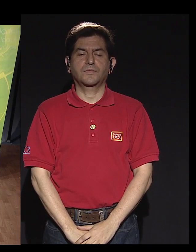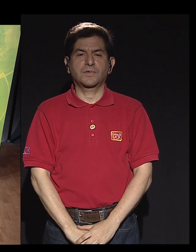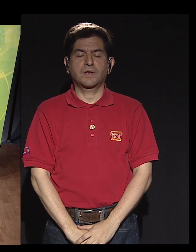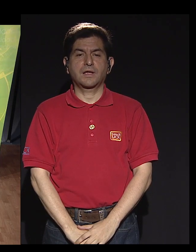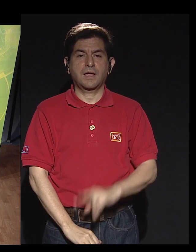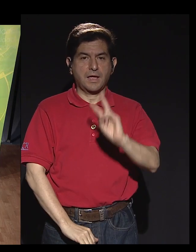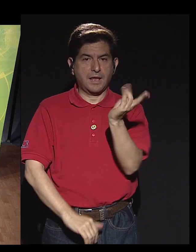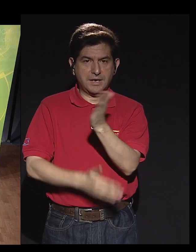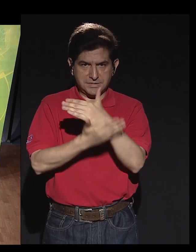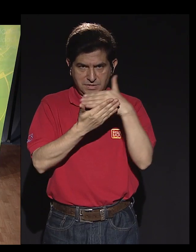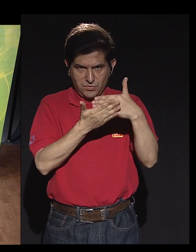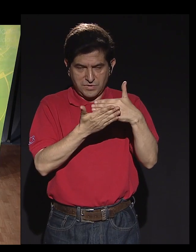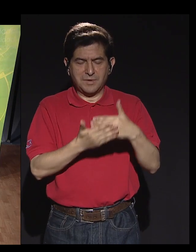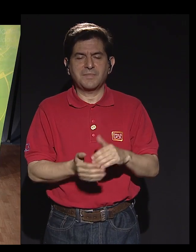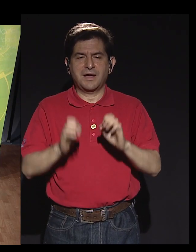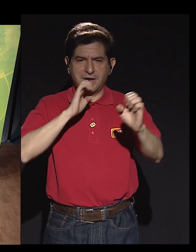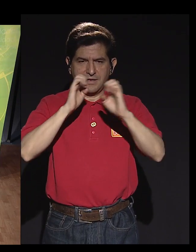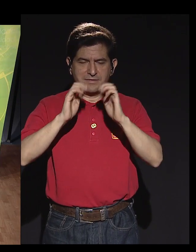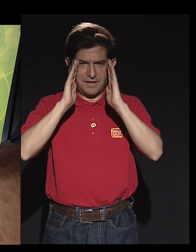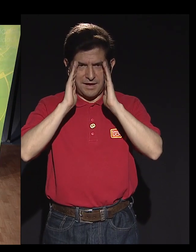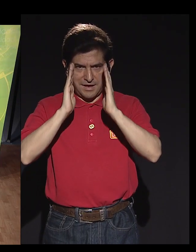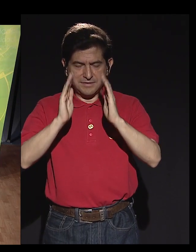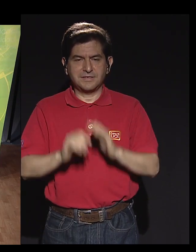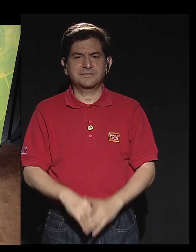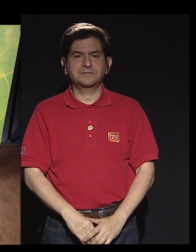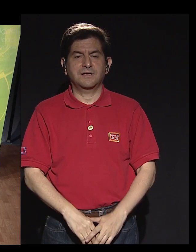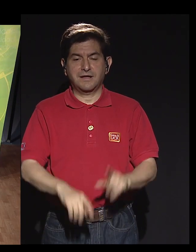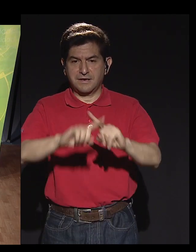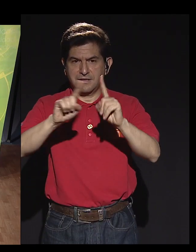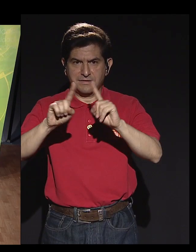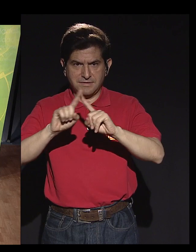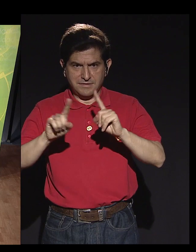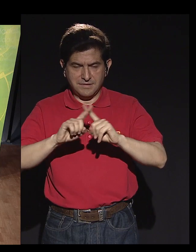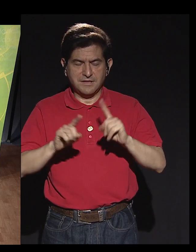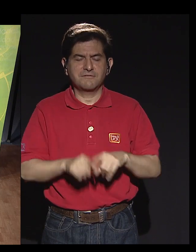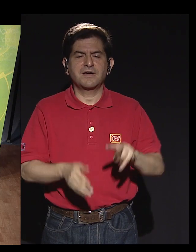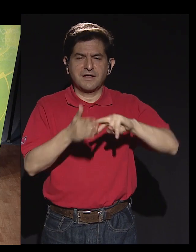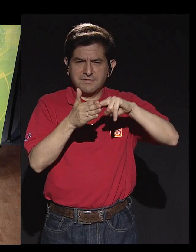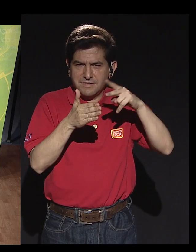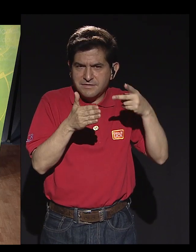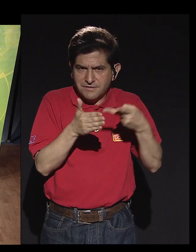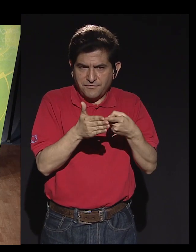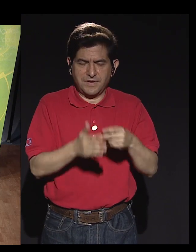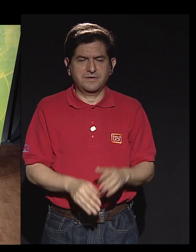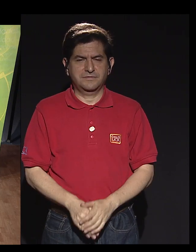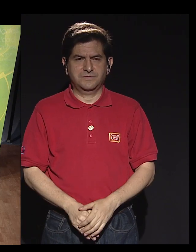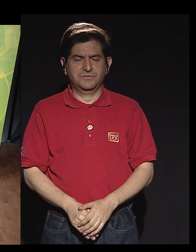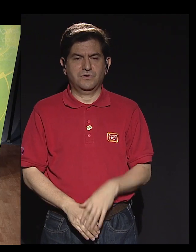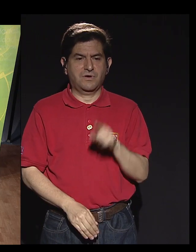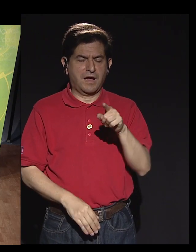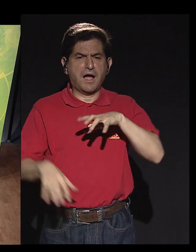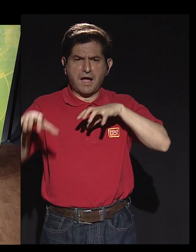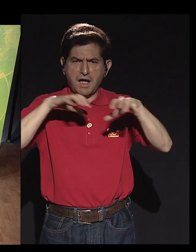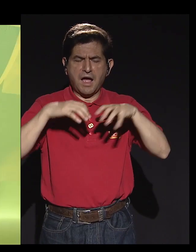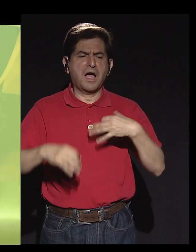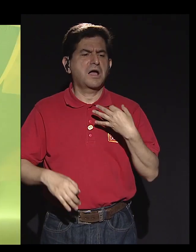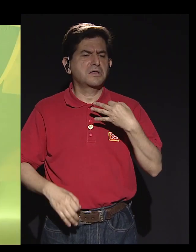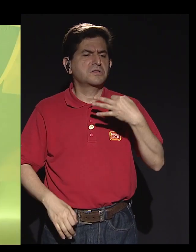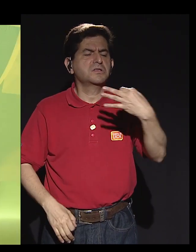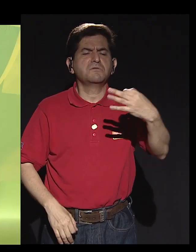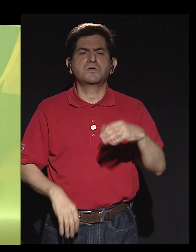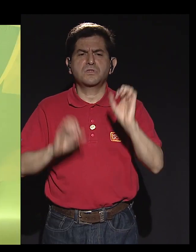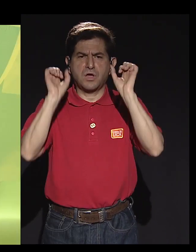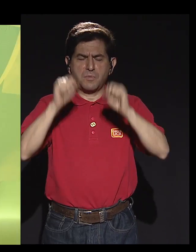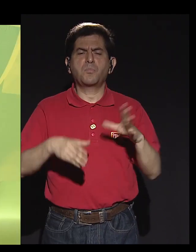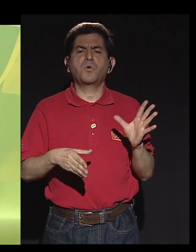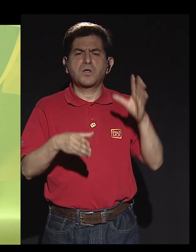iremos abordando en la segunda parte de esta entrevista hacer hincapié en esas definiciones de cuáles son esas actividades cotidianas